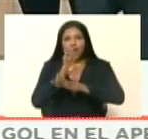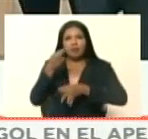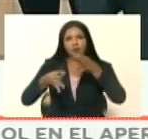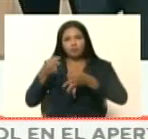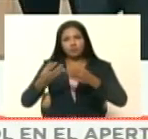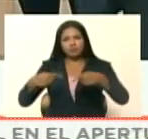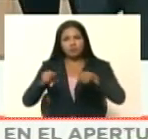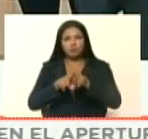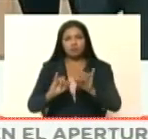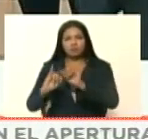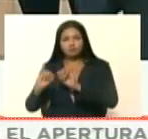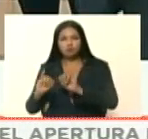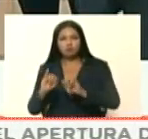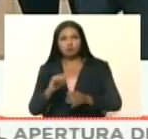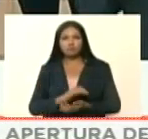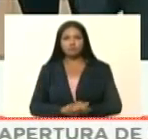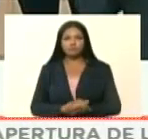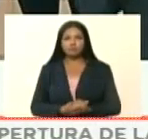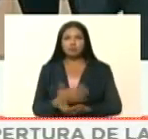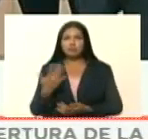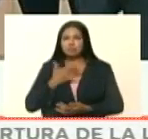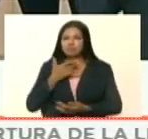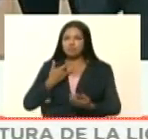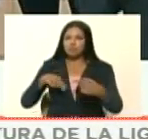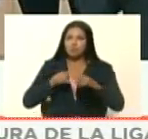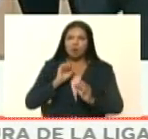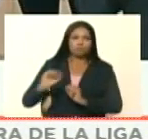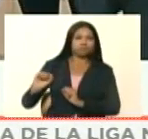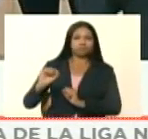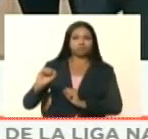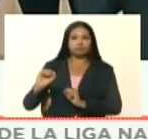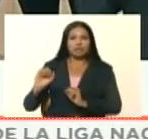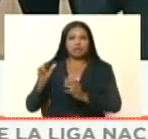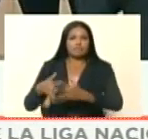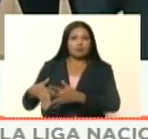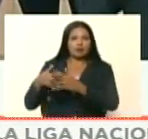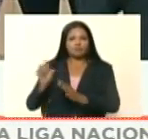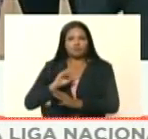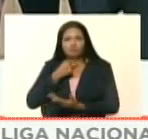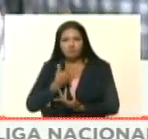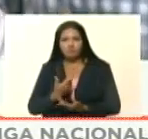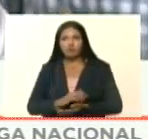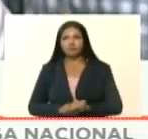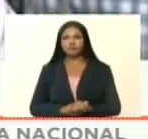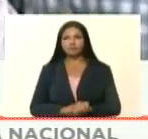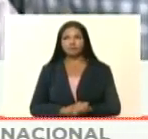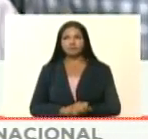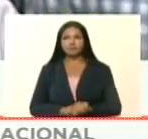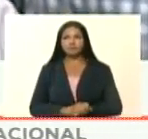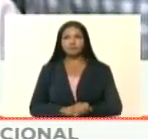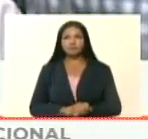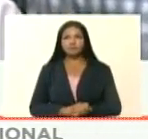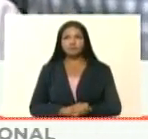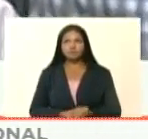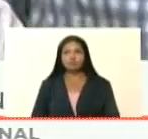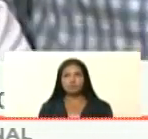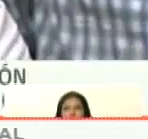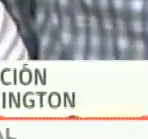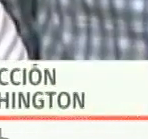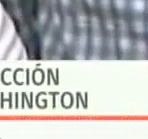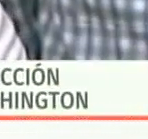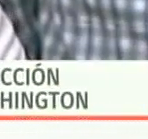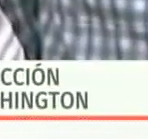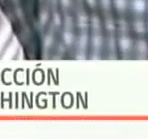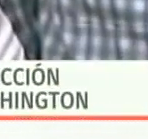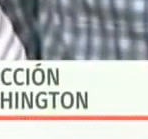justicia y en un sentimiento antiimperialista. We in Code Pink and everyone from